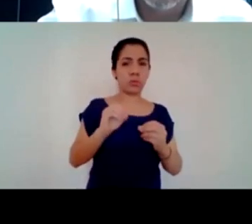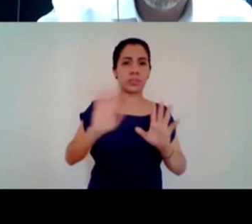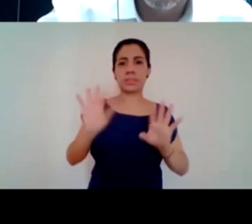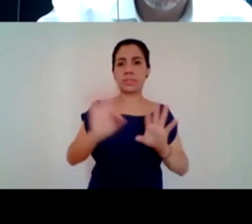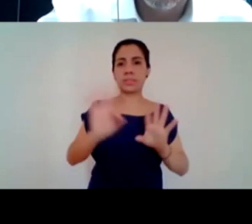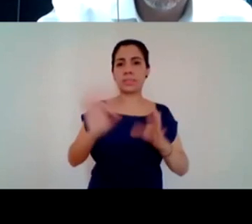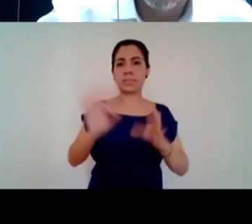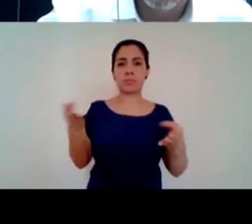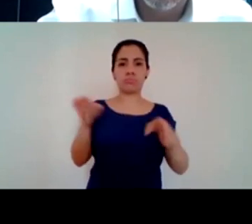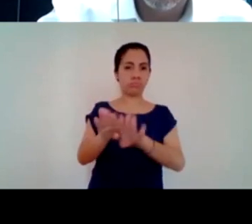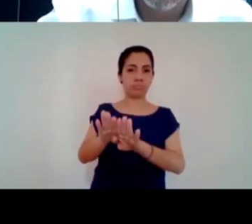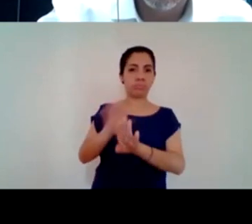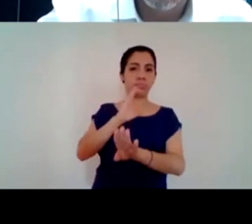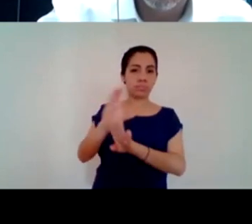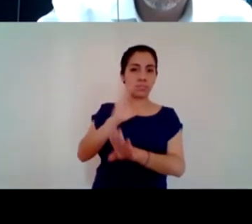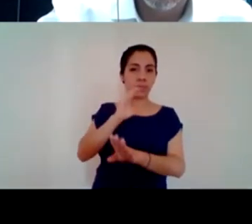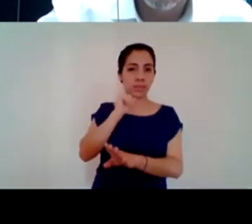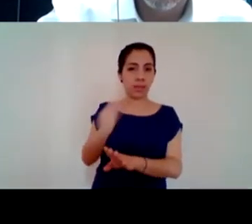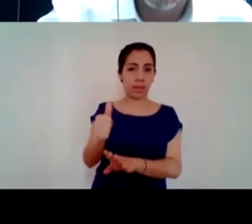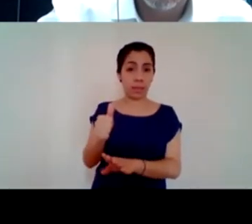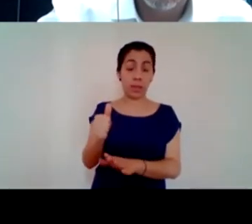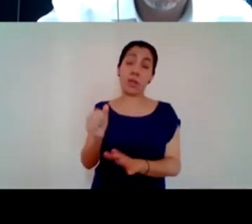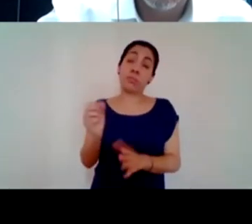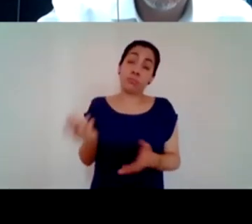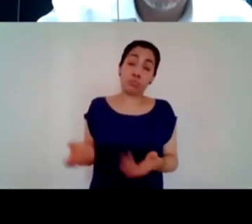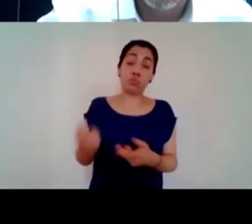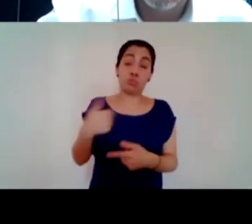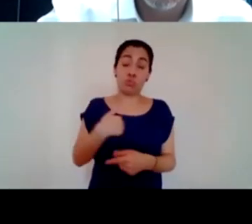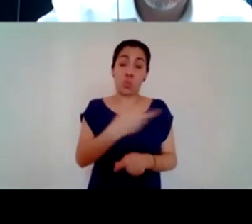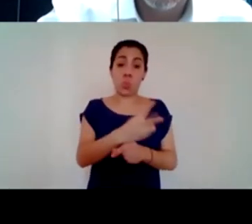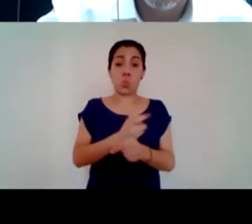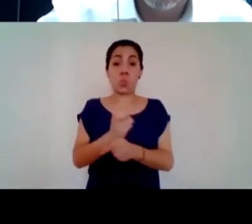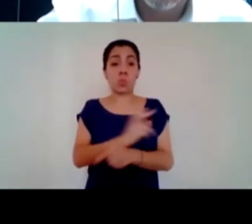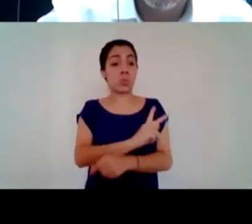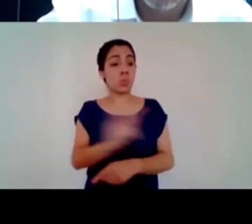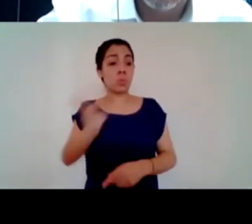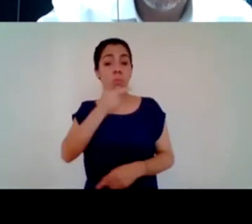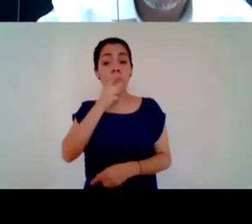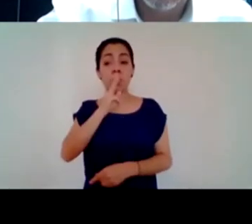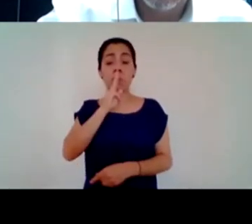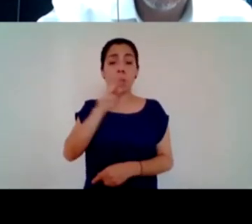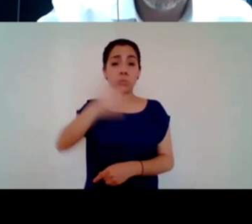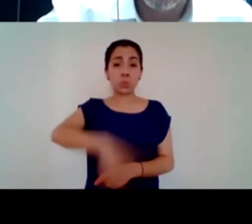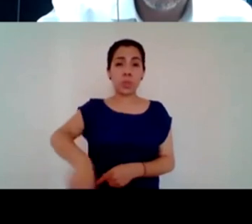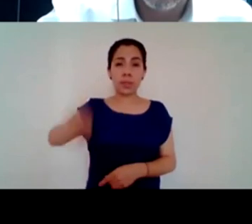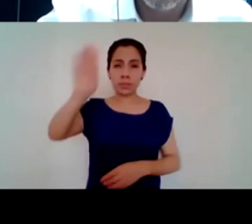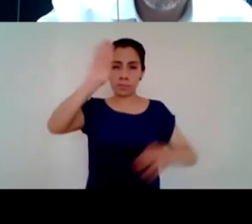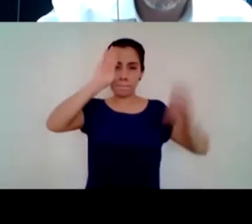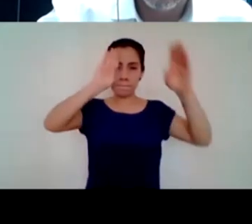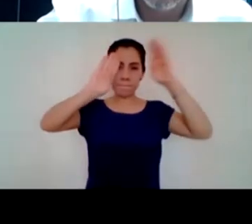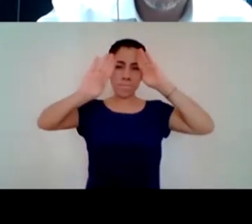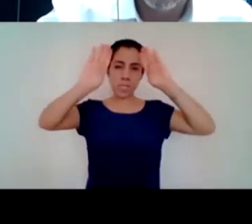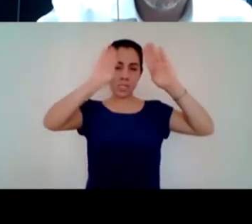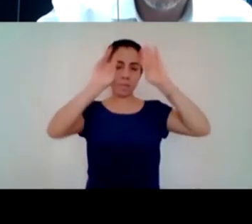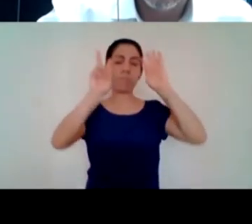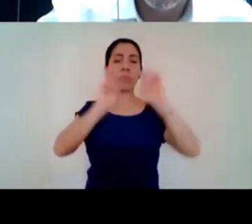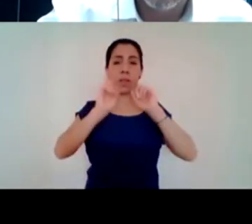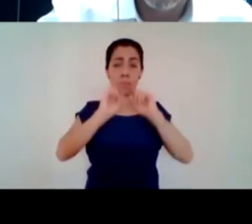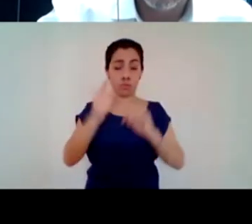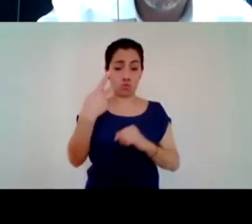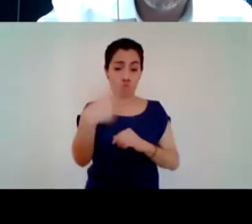ella. Entonces, yo invitaría a los papás, a las mamás que nos están escuchando, a reflexionar cuáles son las vías de comunicación que tienen